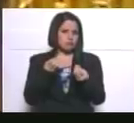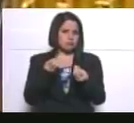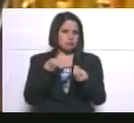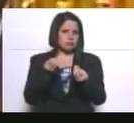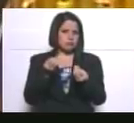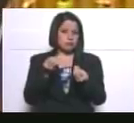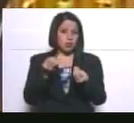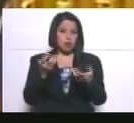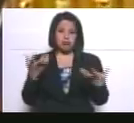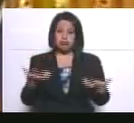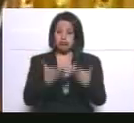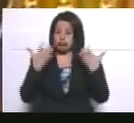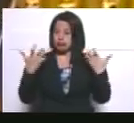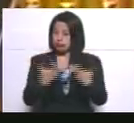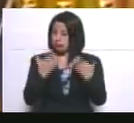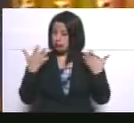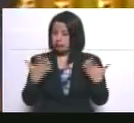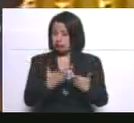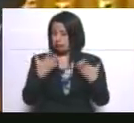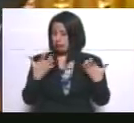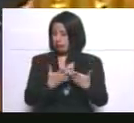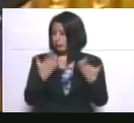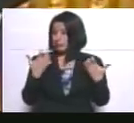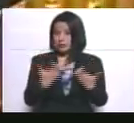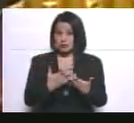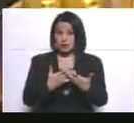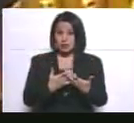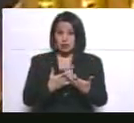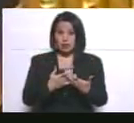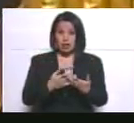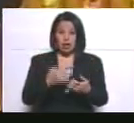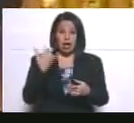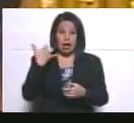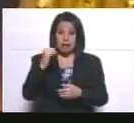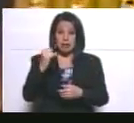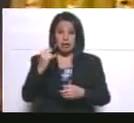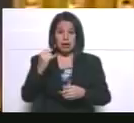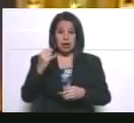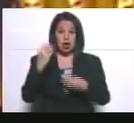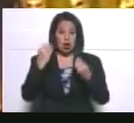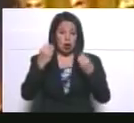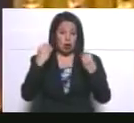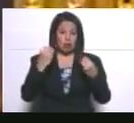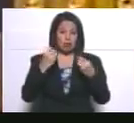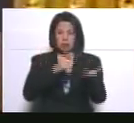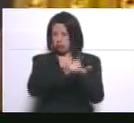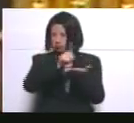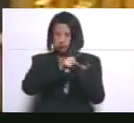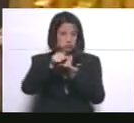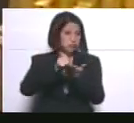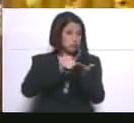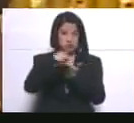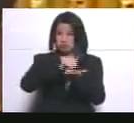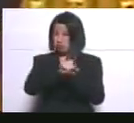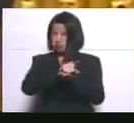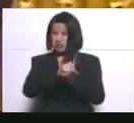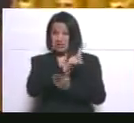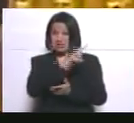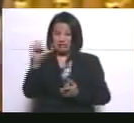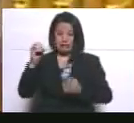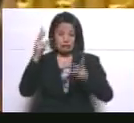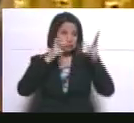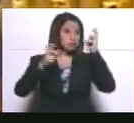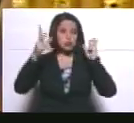de los combates, y teniendo como eco el retumbar de 100 cañones, tronó